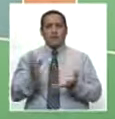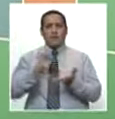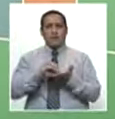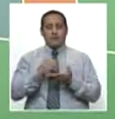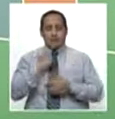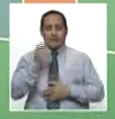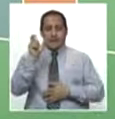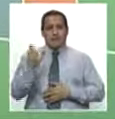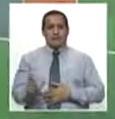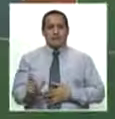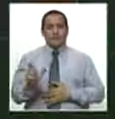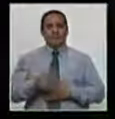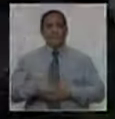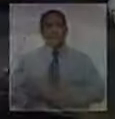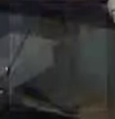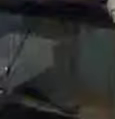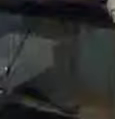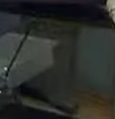más sobre él.